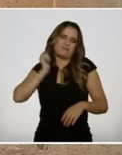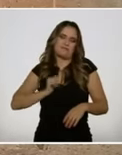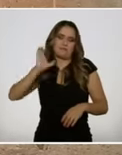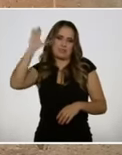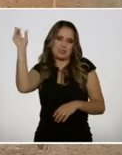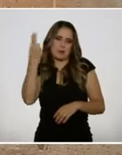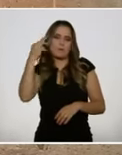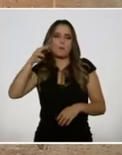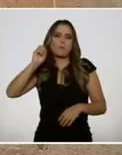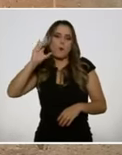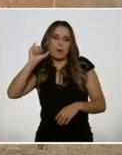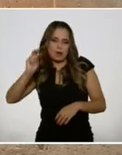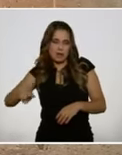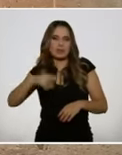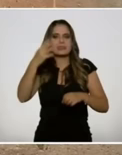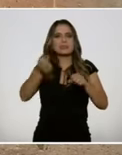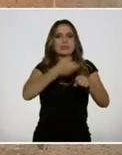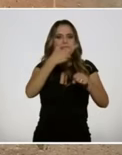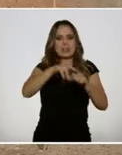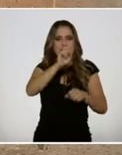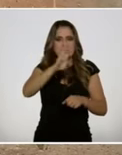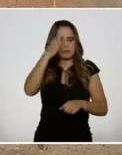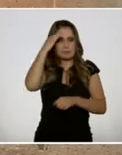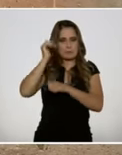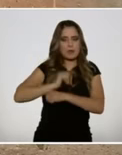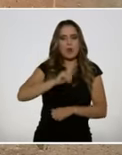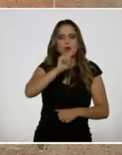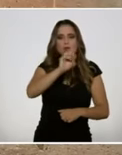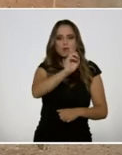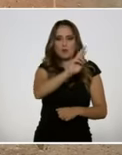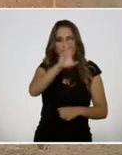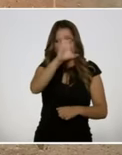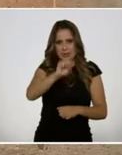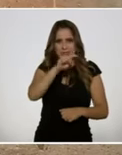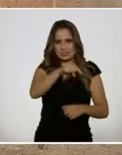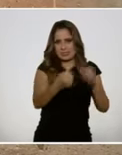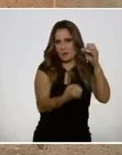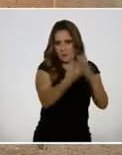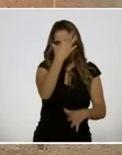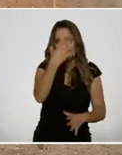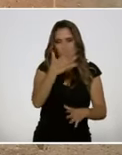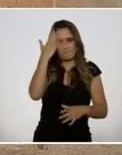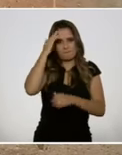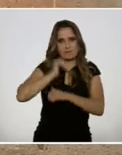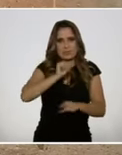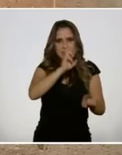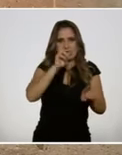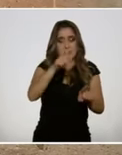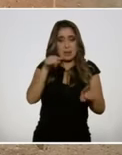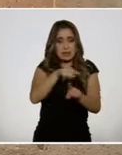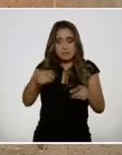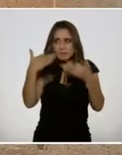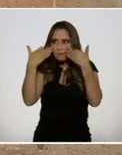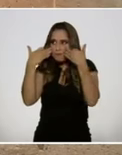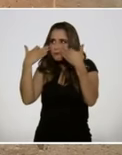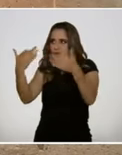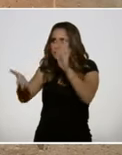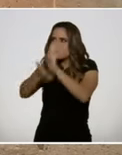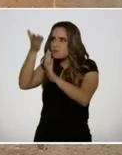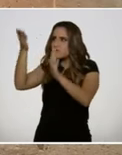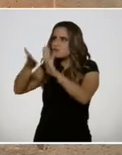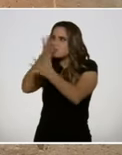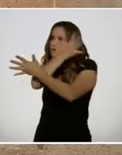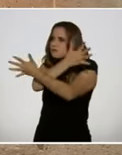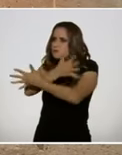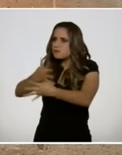Morín, y el futuro secretario de Educación Pública, Jaime Torres Bodet, fueron dos de los ilustres testigos de aquel acto.